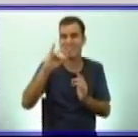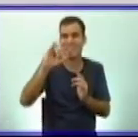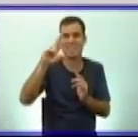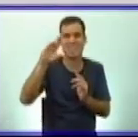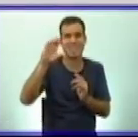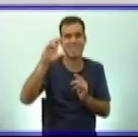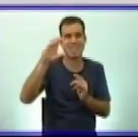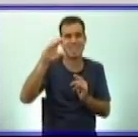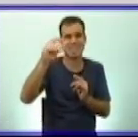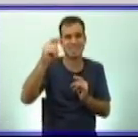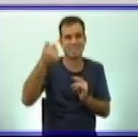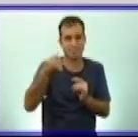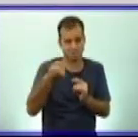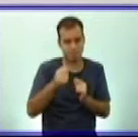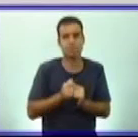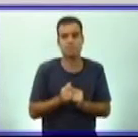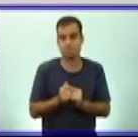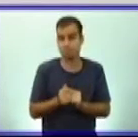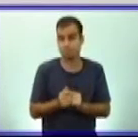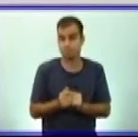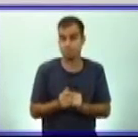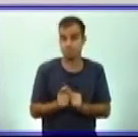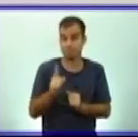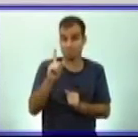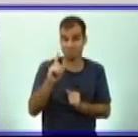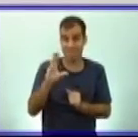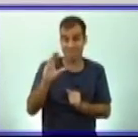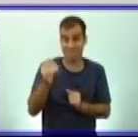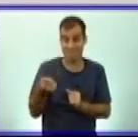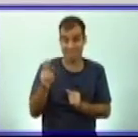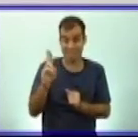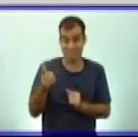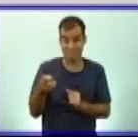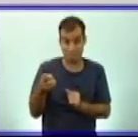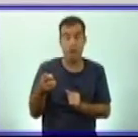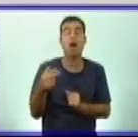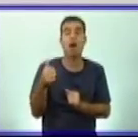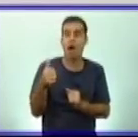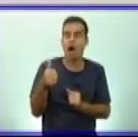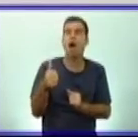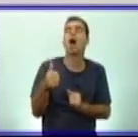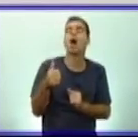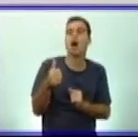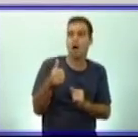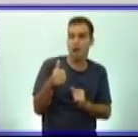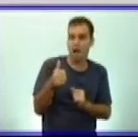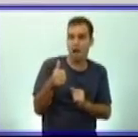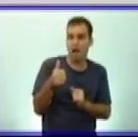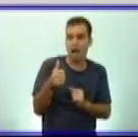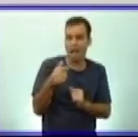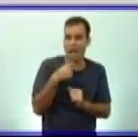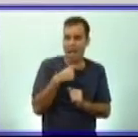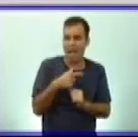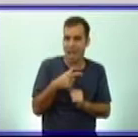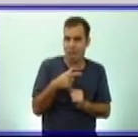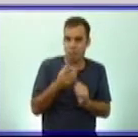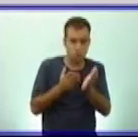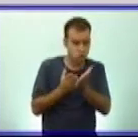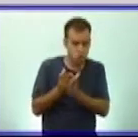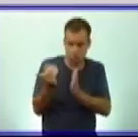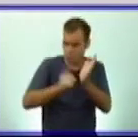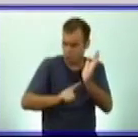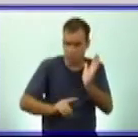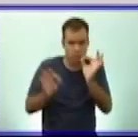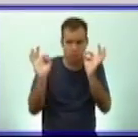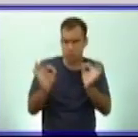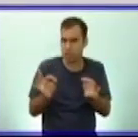elemento capacitor conectado en un circuito, si la fuente fuera continua, la corriente